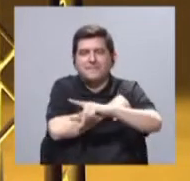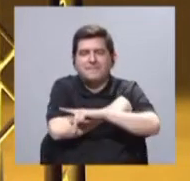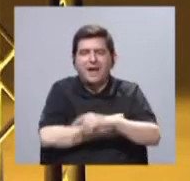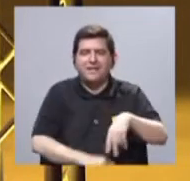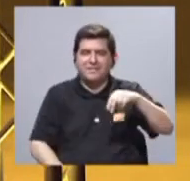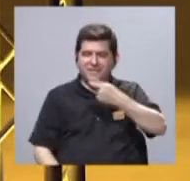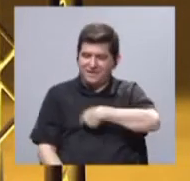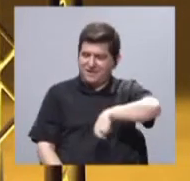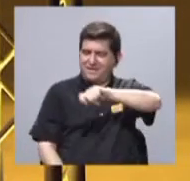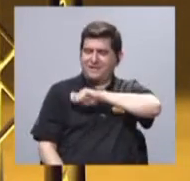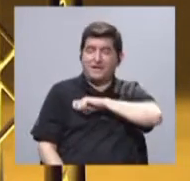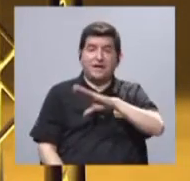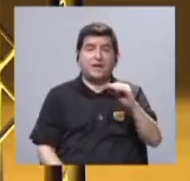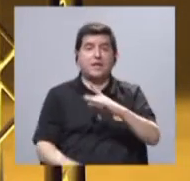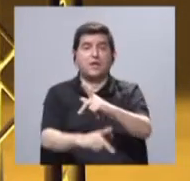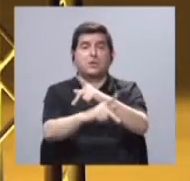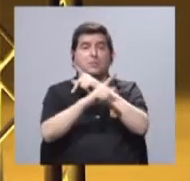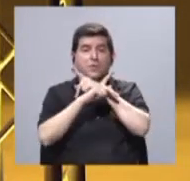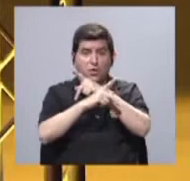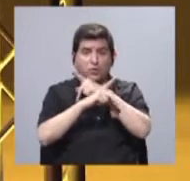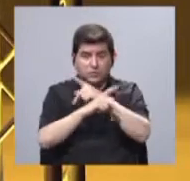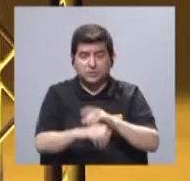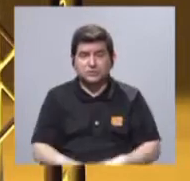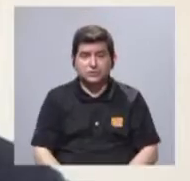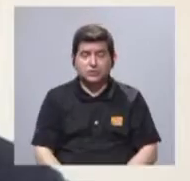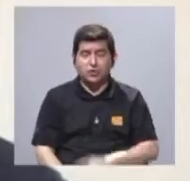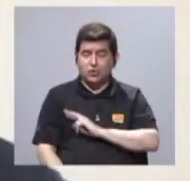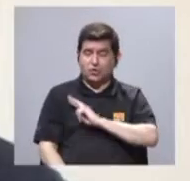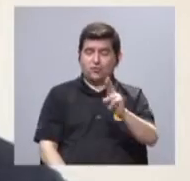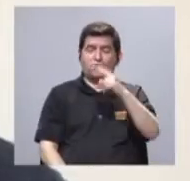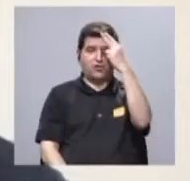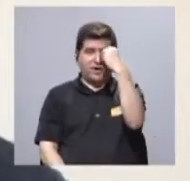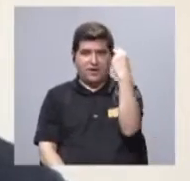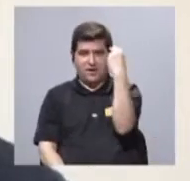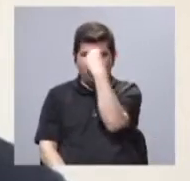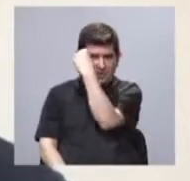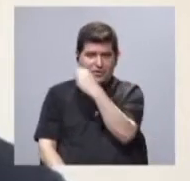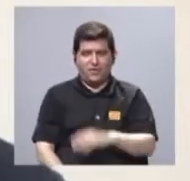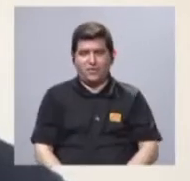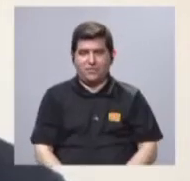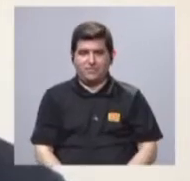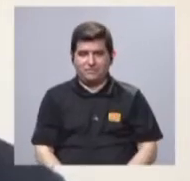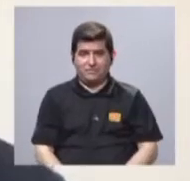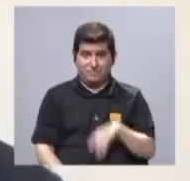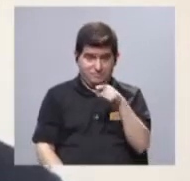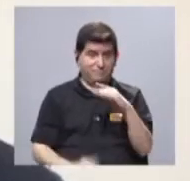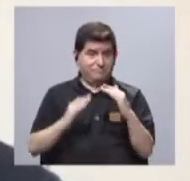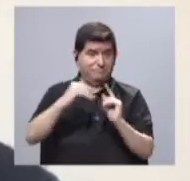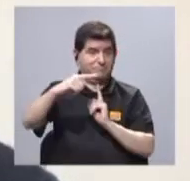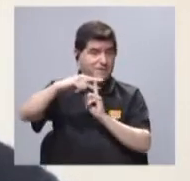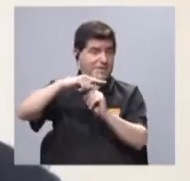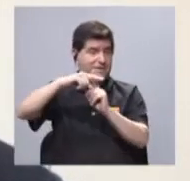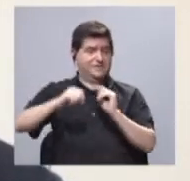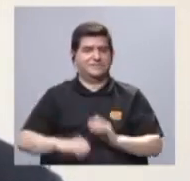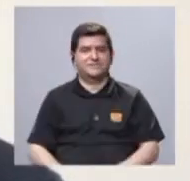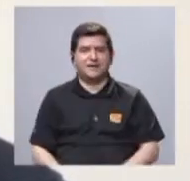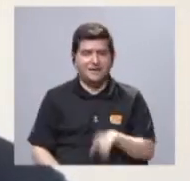España, así como proteger a la religión católica, es decir, a la Iglesia